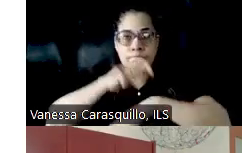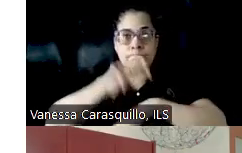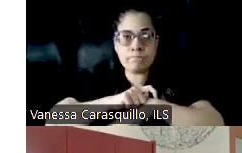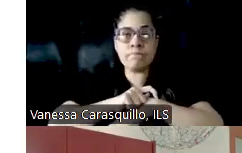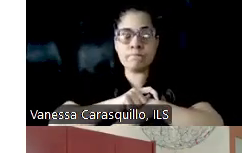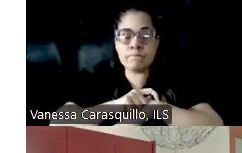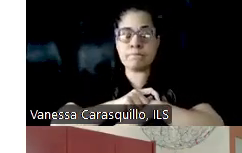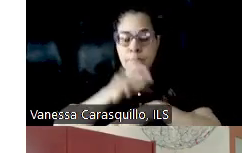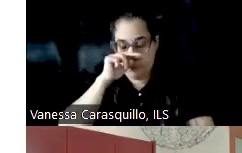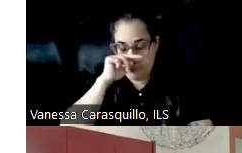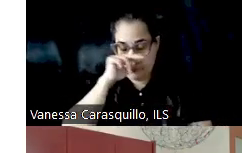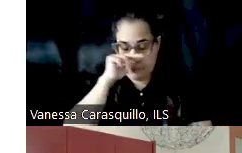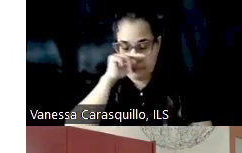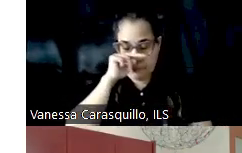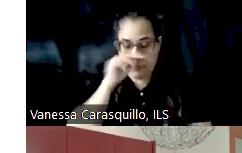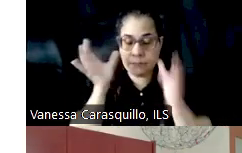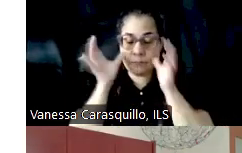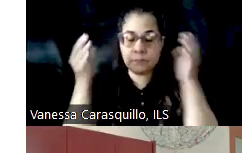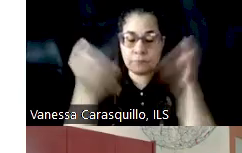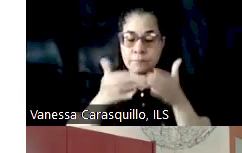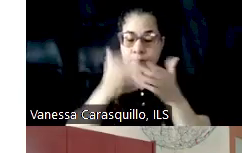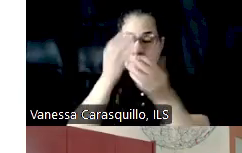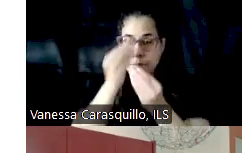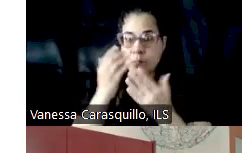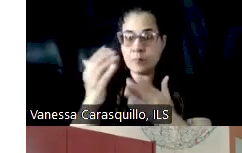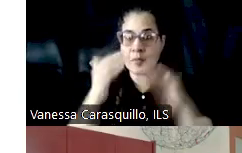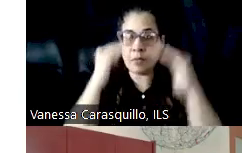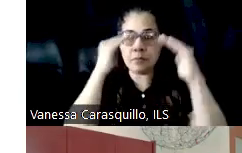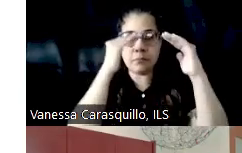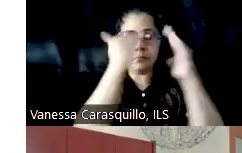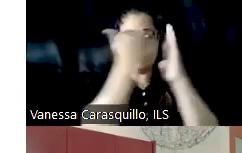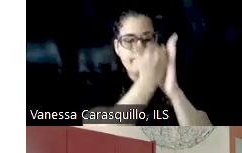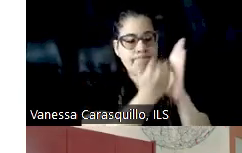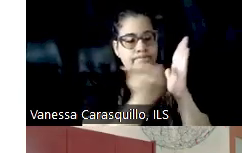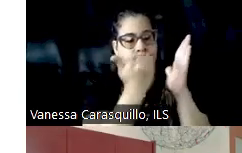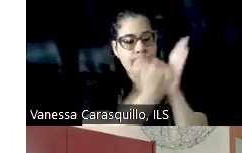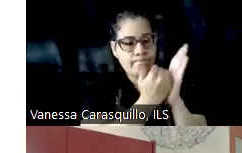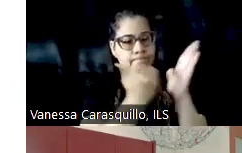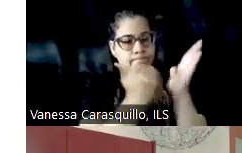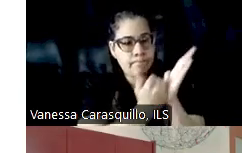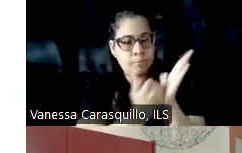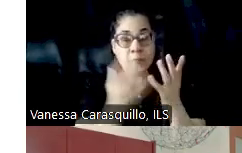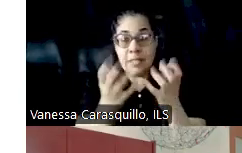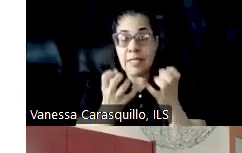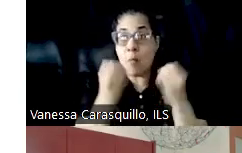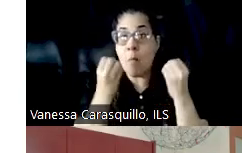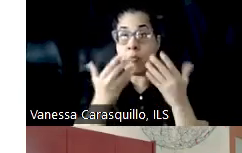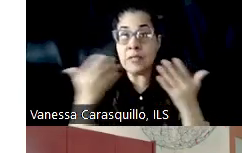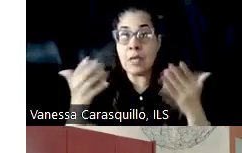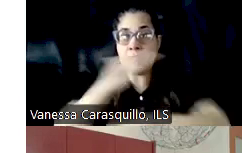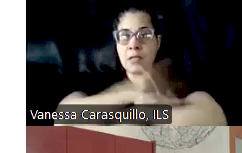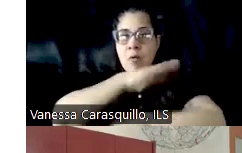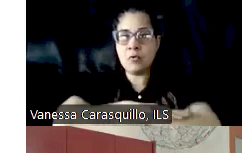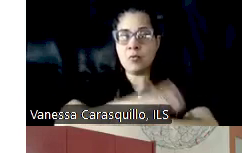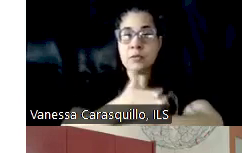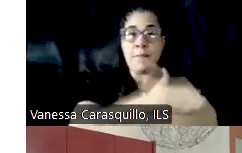de ir enfocándose en un dato a la vez. Cuando queremos que el niño mejore muchos elementos de la conducta, siempre debemos